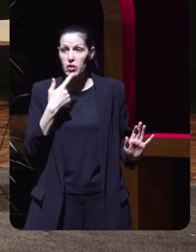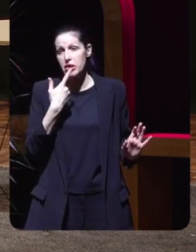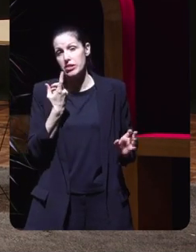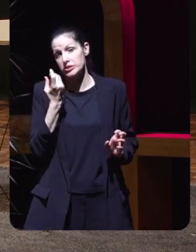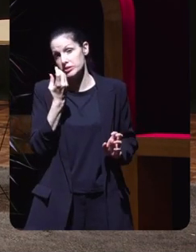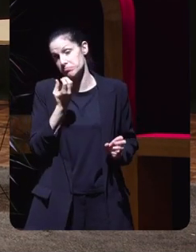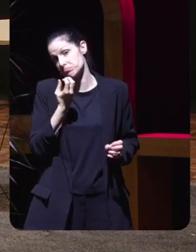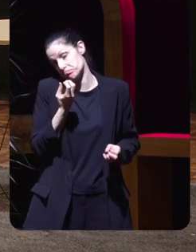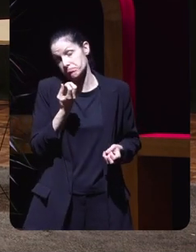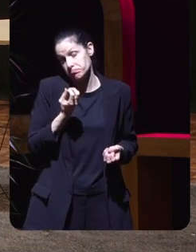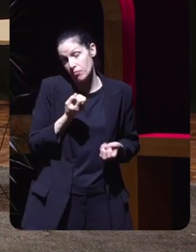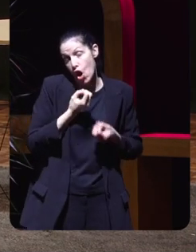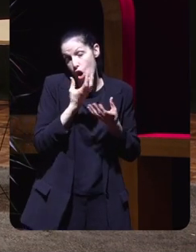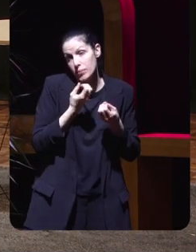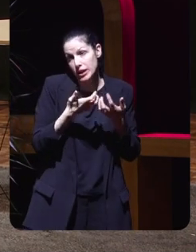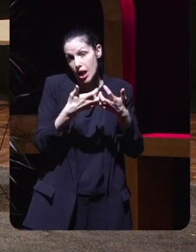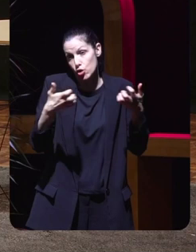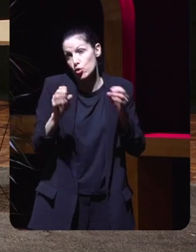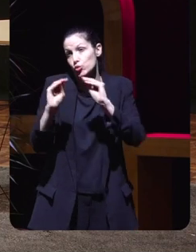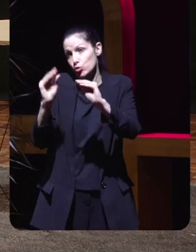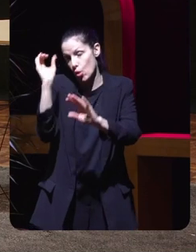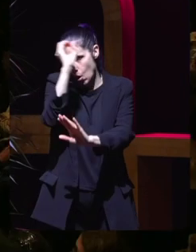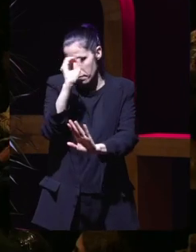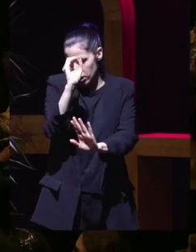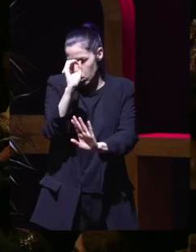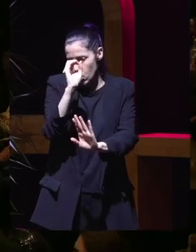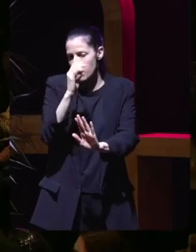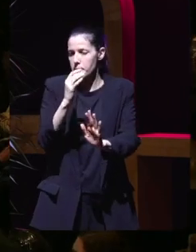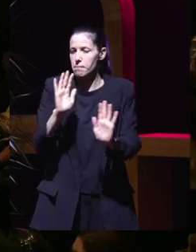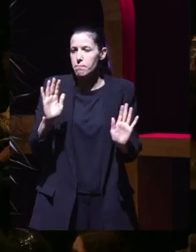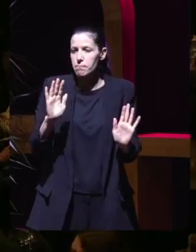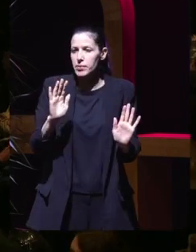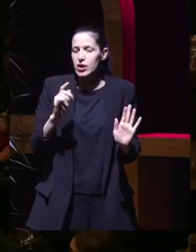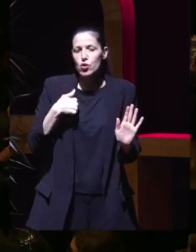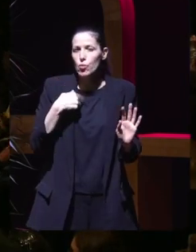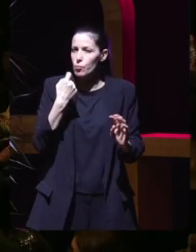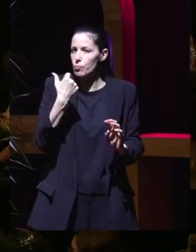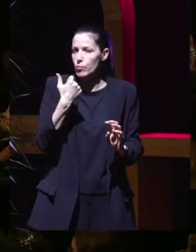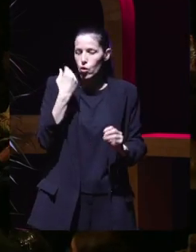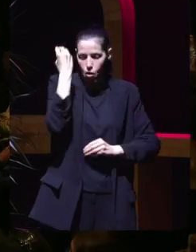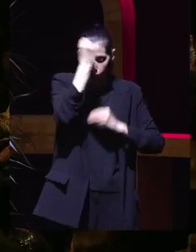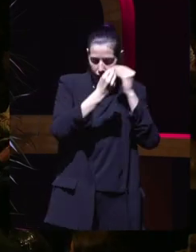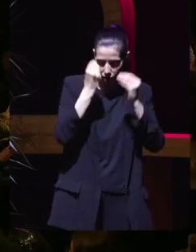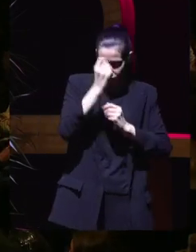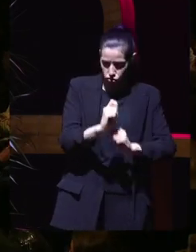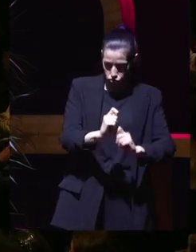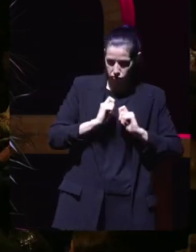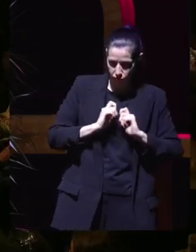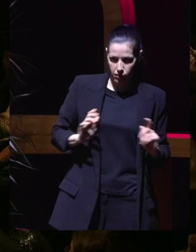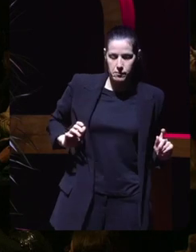tu opinión no pero sí que me veo como para hacer una doble lectura No aquí José Luis